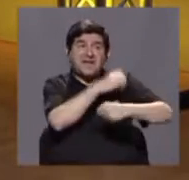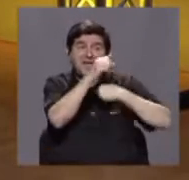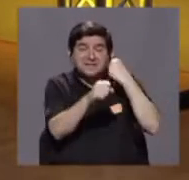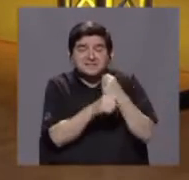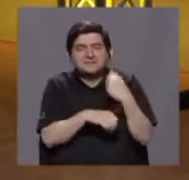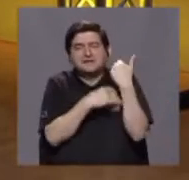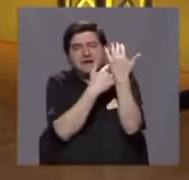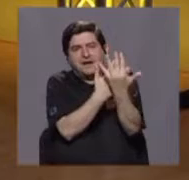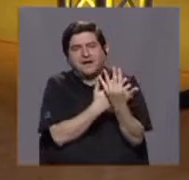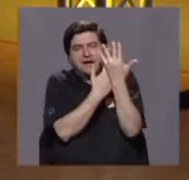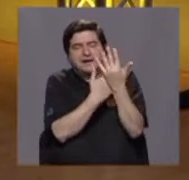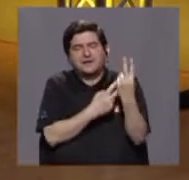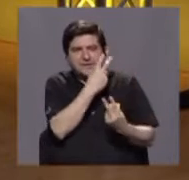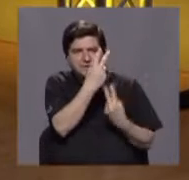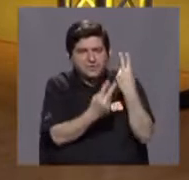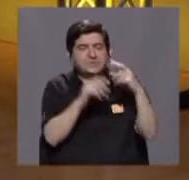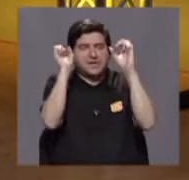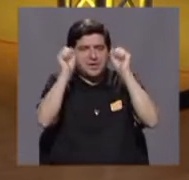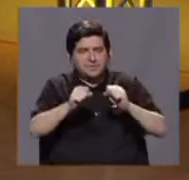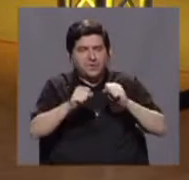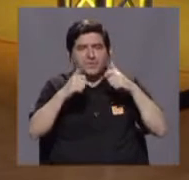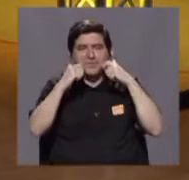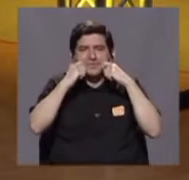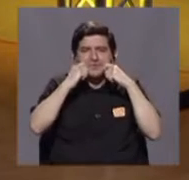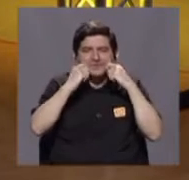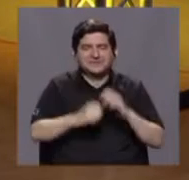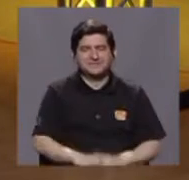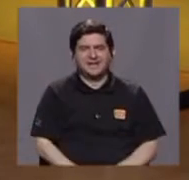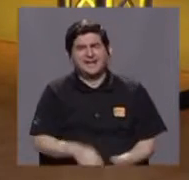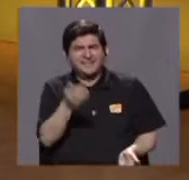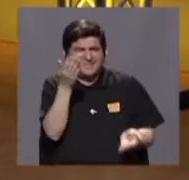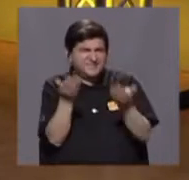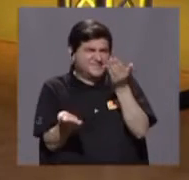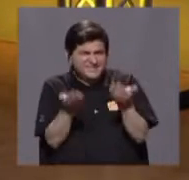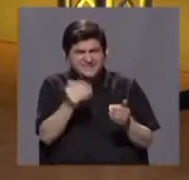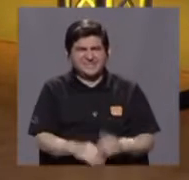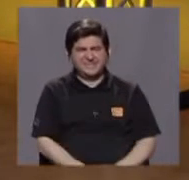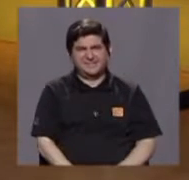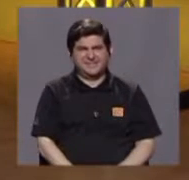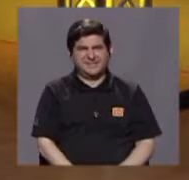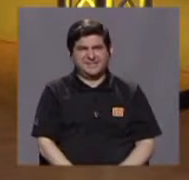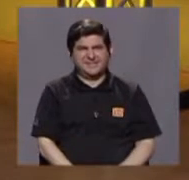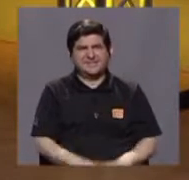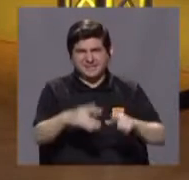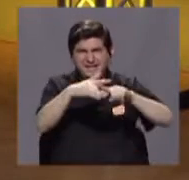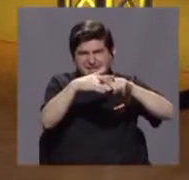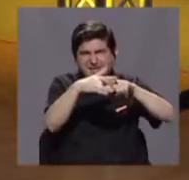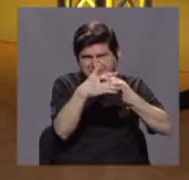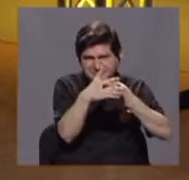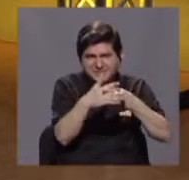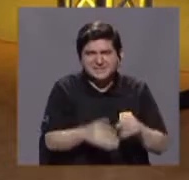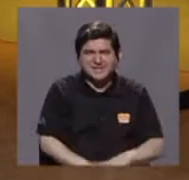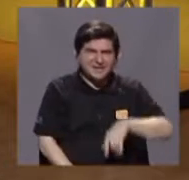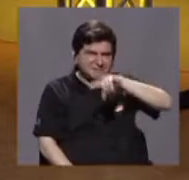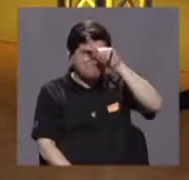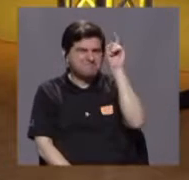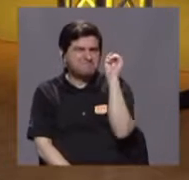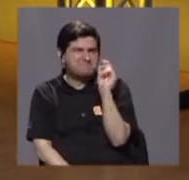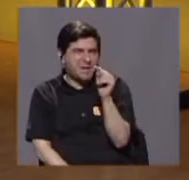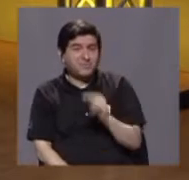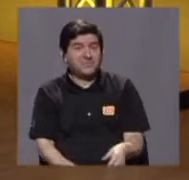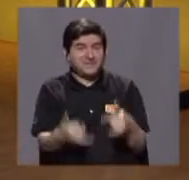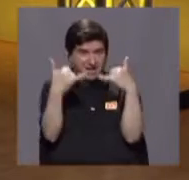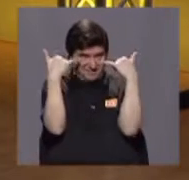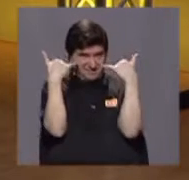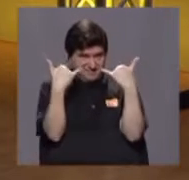la visita fuera presencial. Y tal vez podemos empezar entonces, Guillén, con la pregunta de si ya